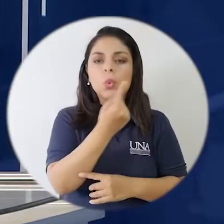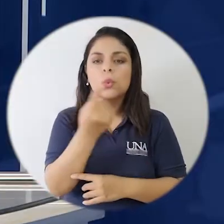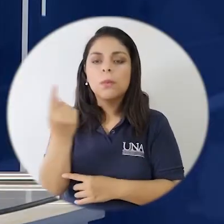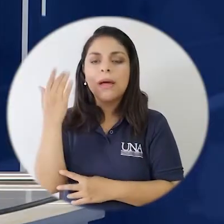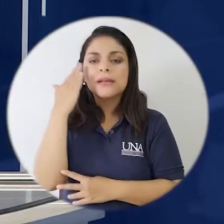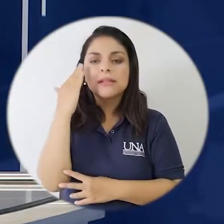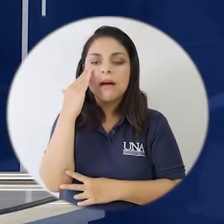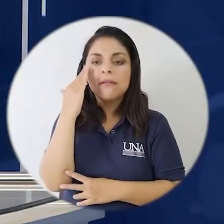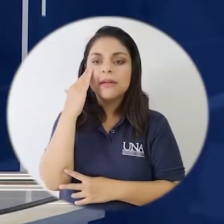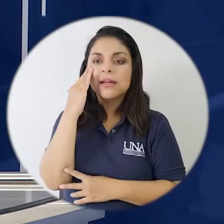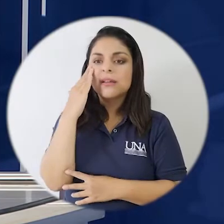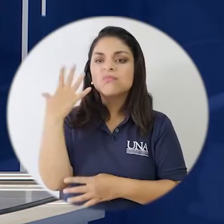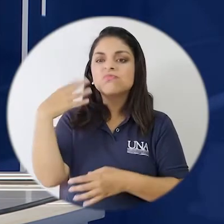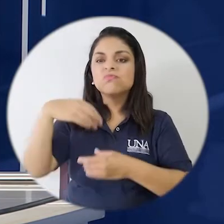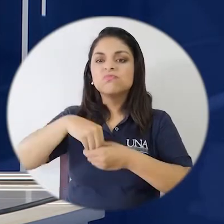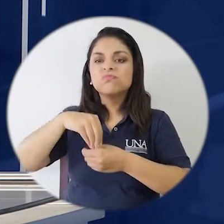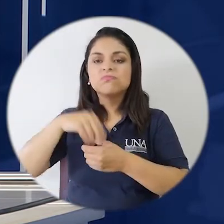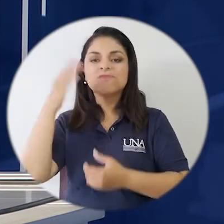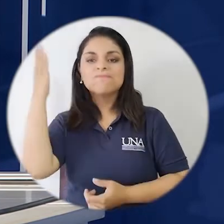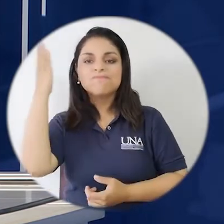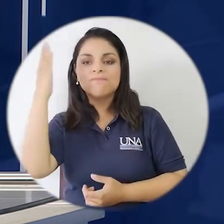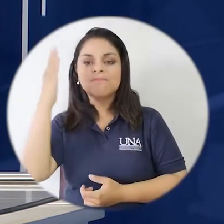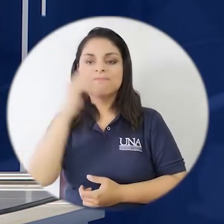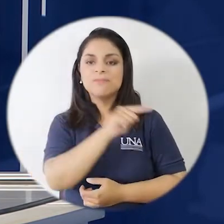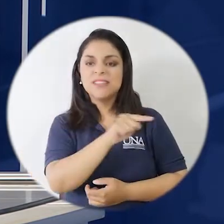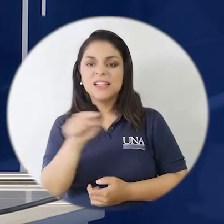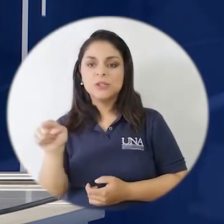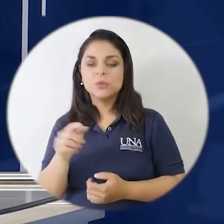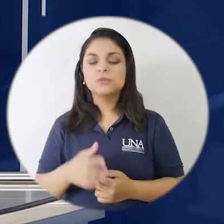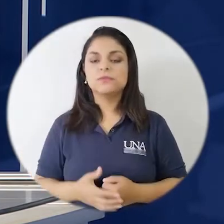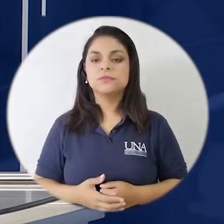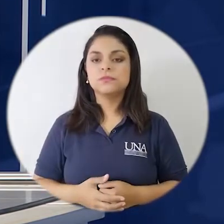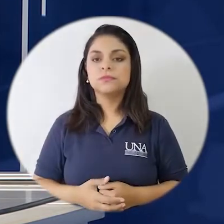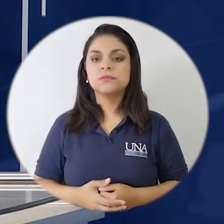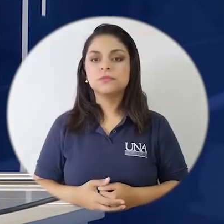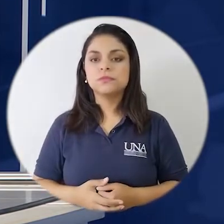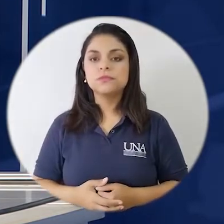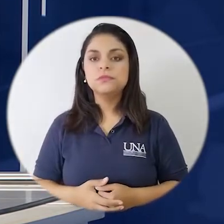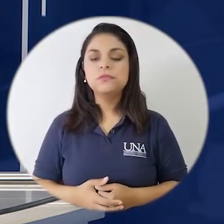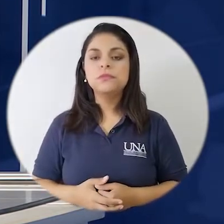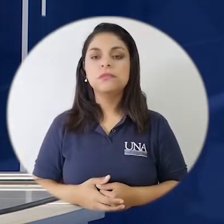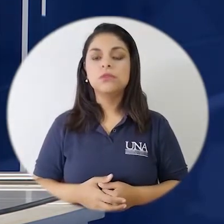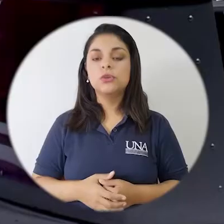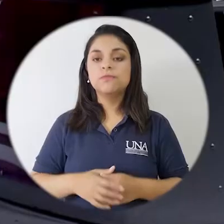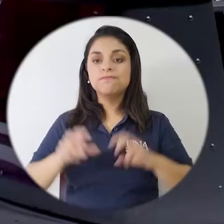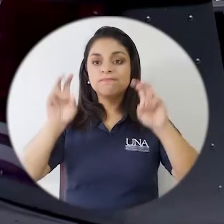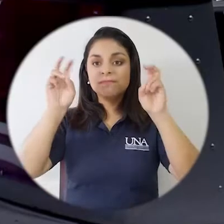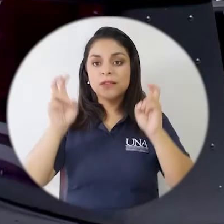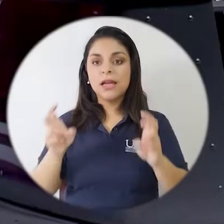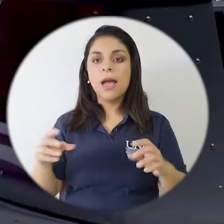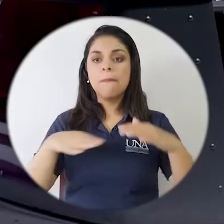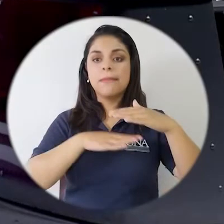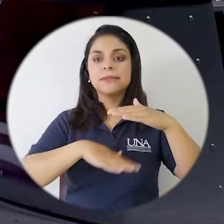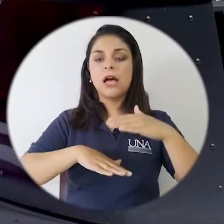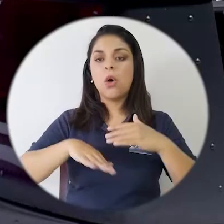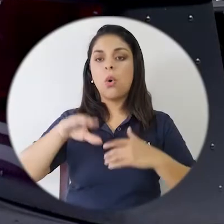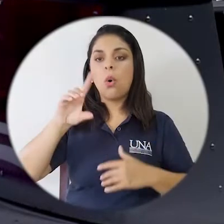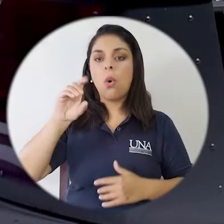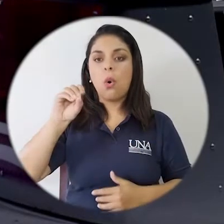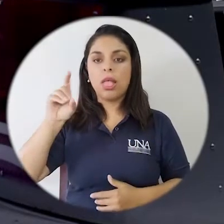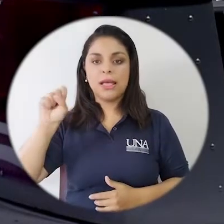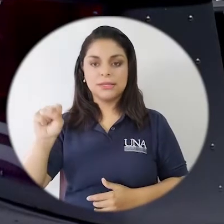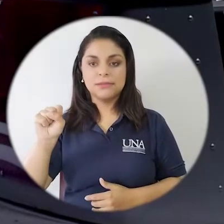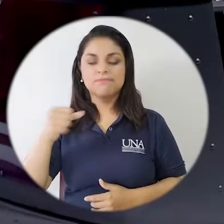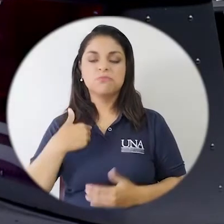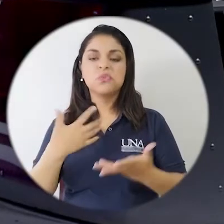para que la gente más o menos sepa cuál es el contenido que va a tener cada uno de ellos. Ok, los ejes están basados en los ODS,